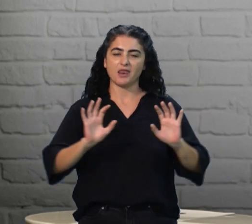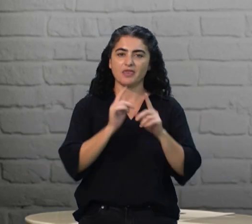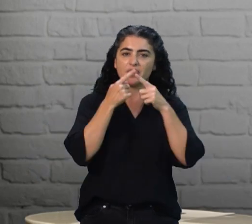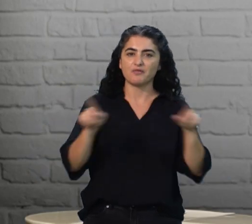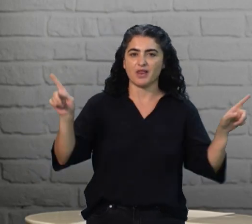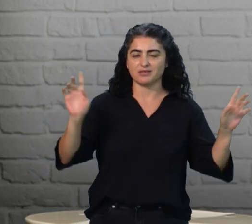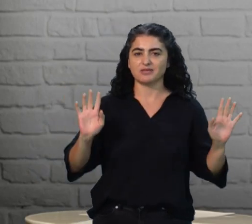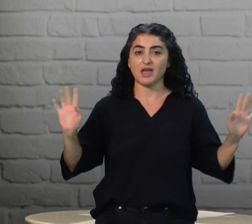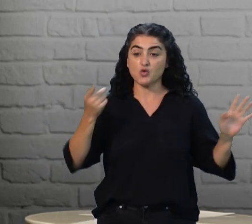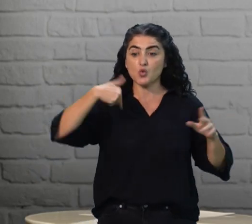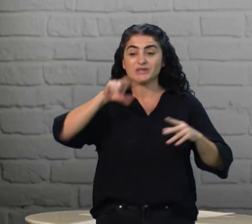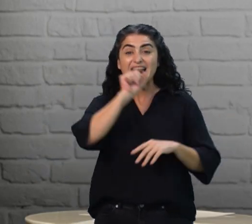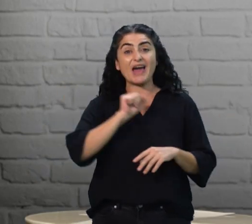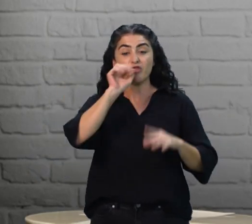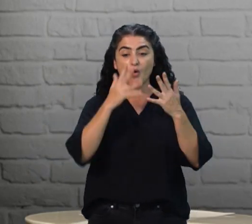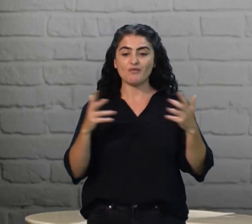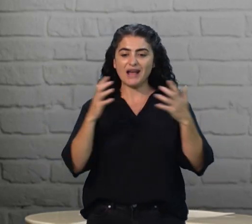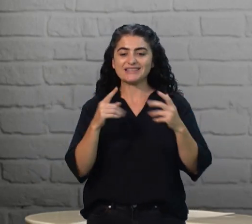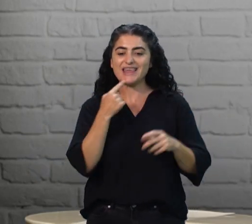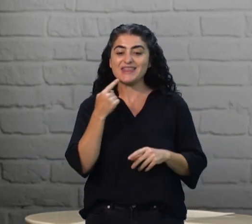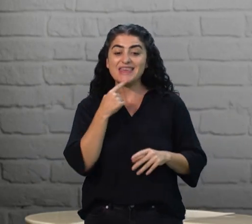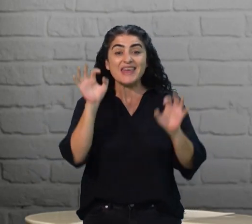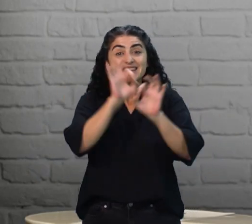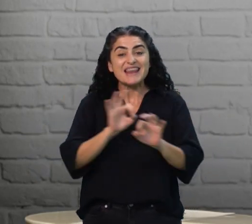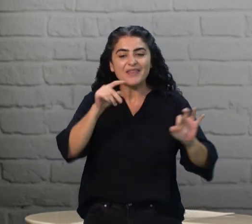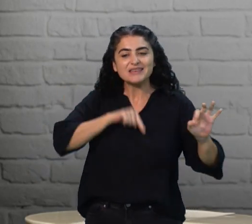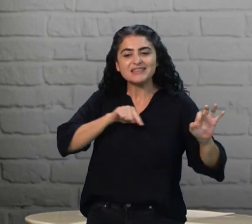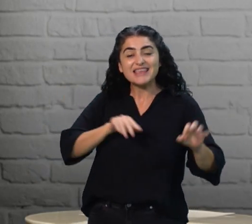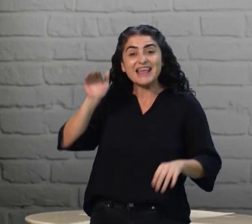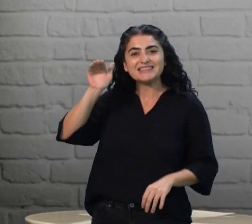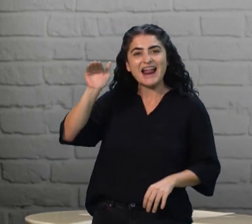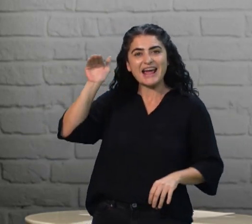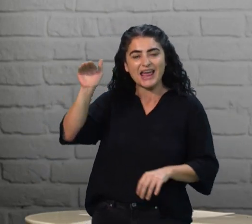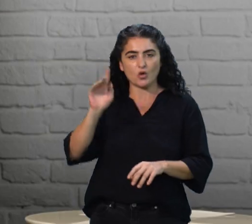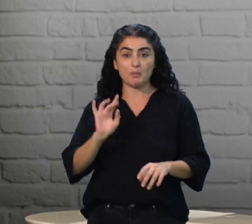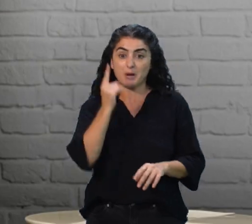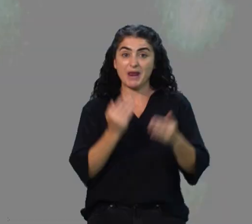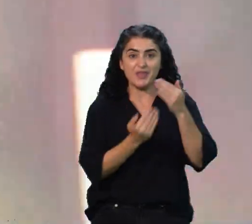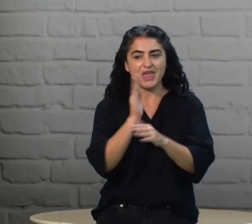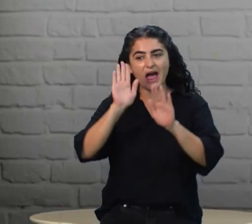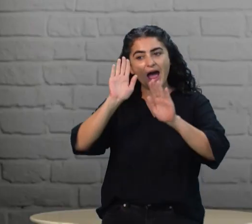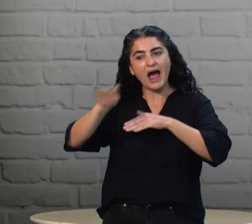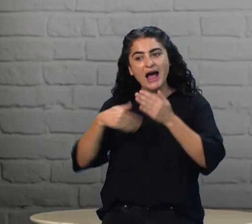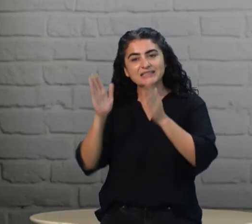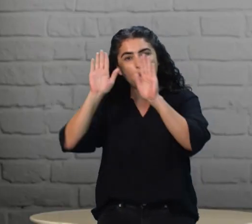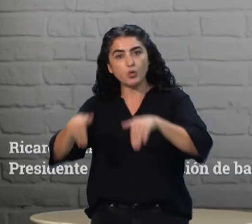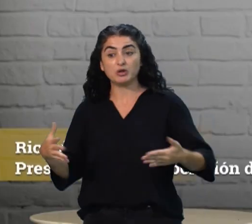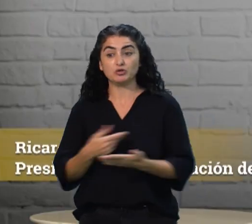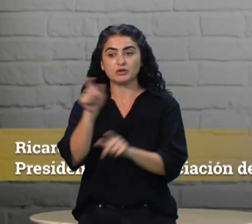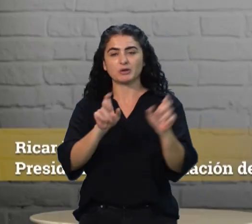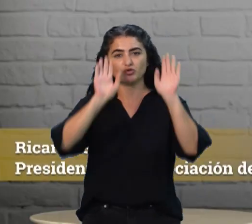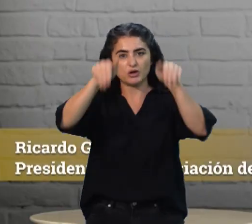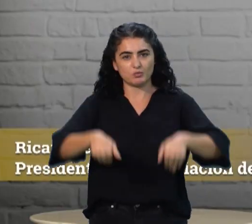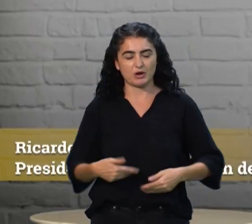Nuestra canción Nuestro refrán nadie se siente en La Rioja extranjero del primer al último día vuelven todos vuelven Qué tiene La Rioja que no tengan